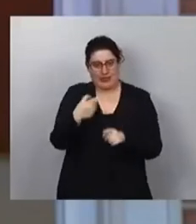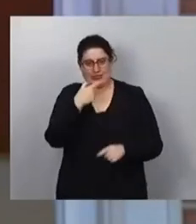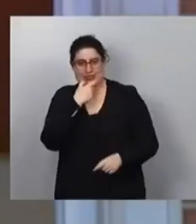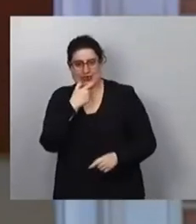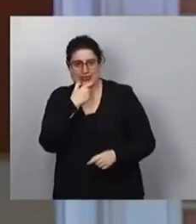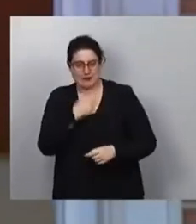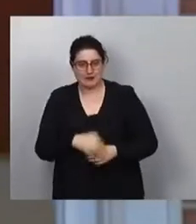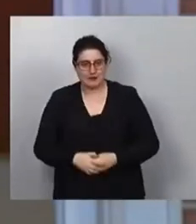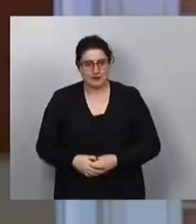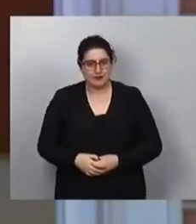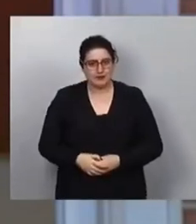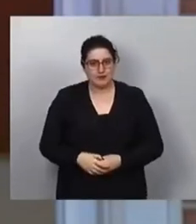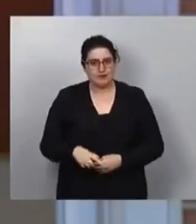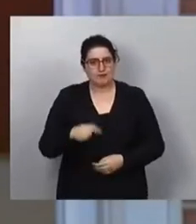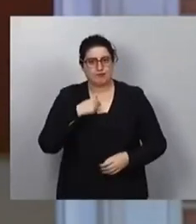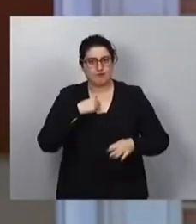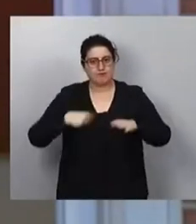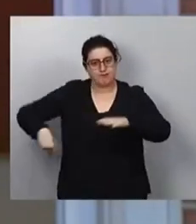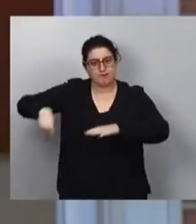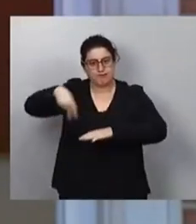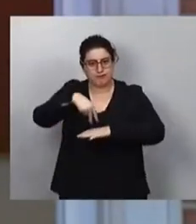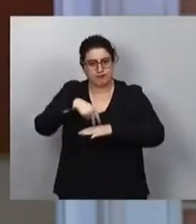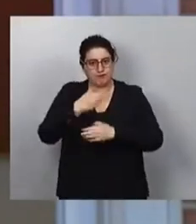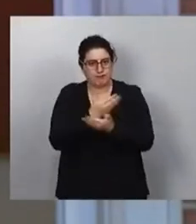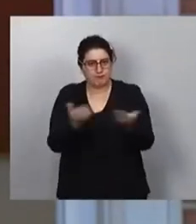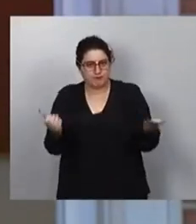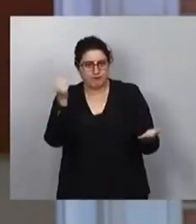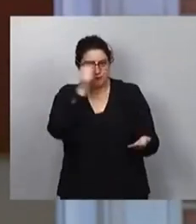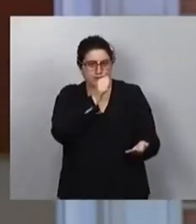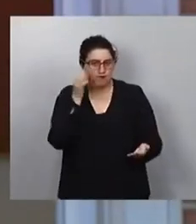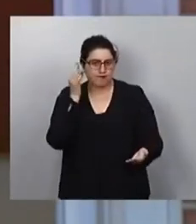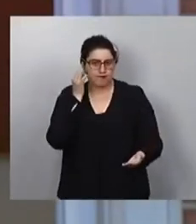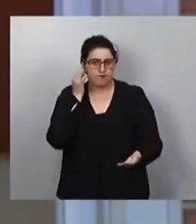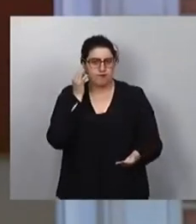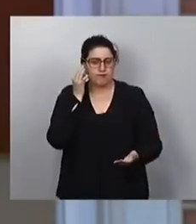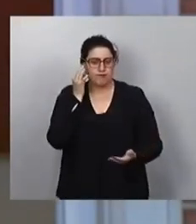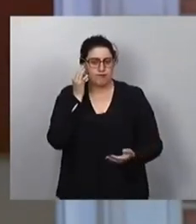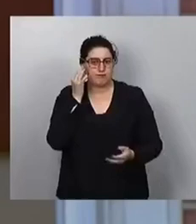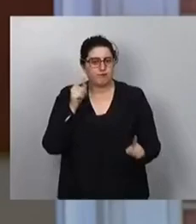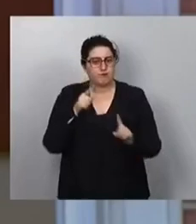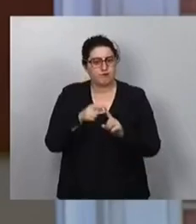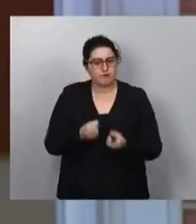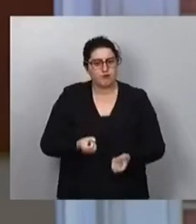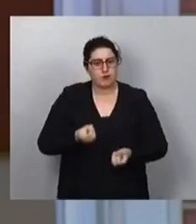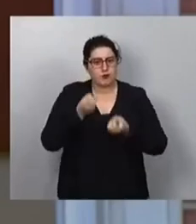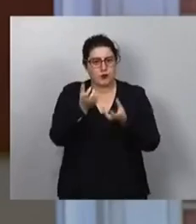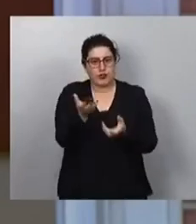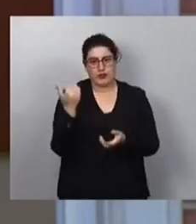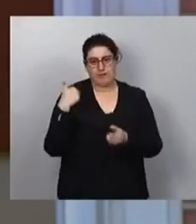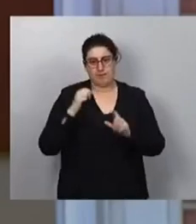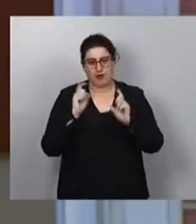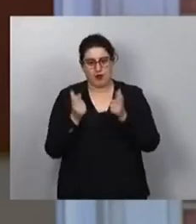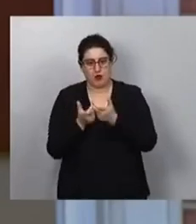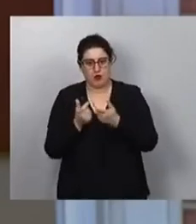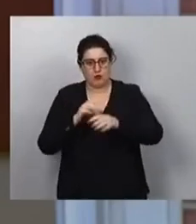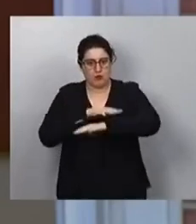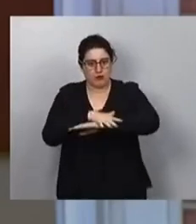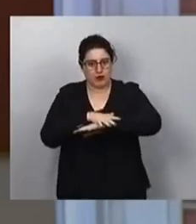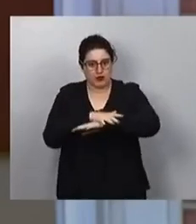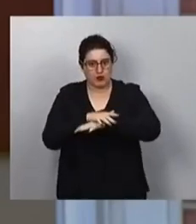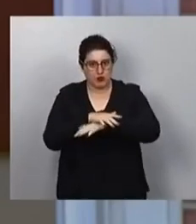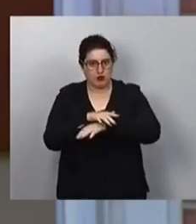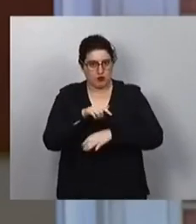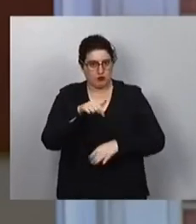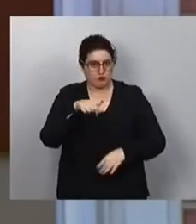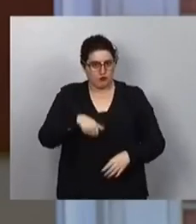Y en el plano internacional, el presidente del gobierno de España, Pedro Sánchez, compareció esta semana desde la